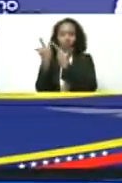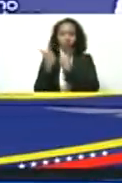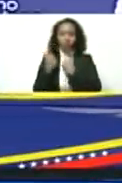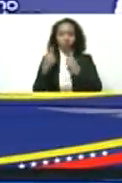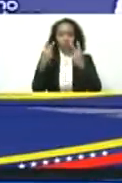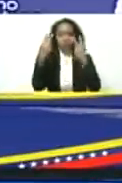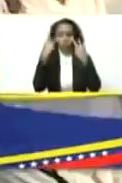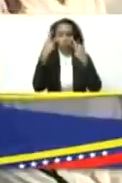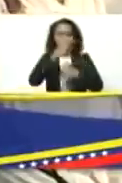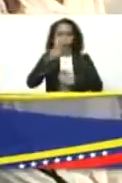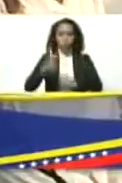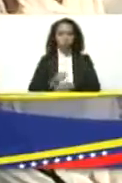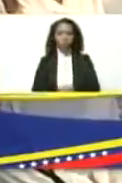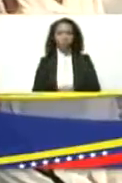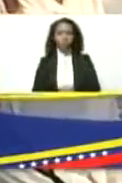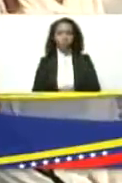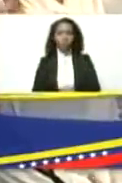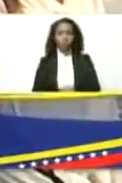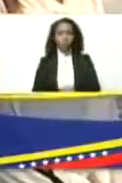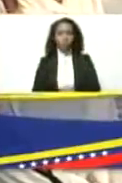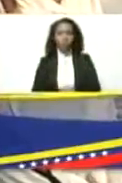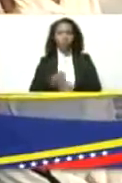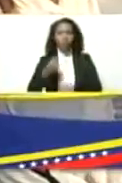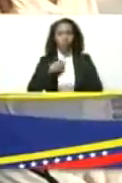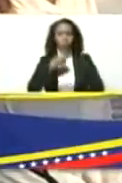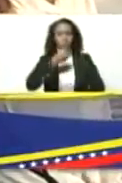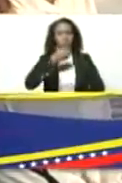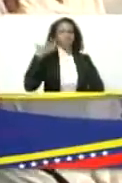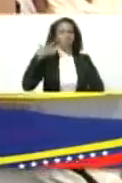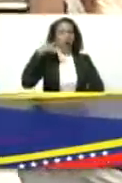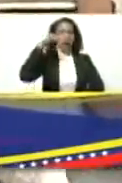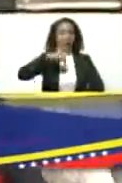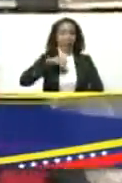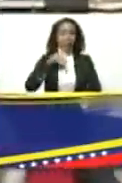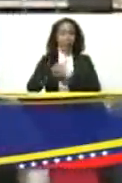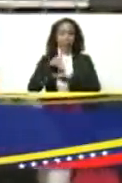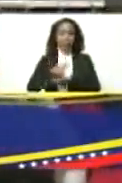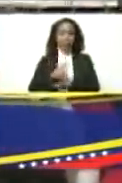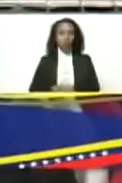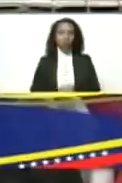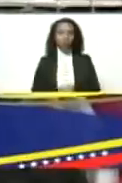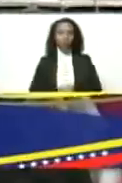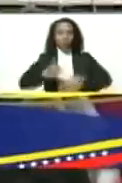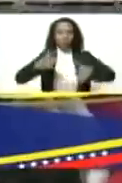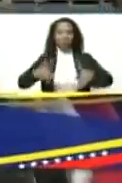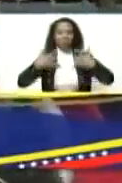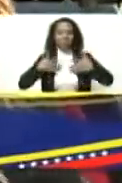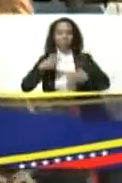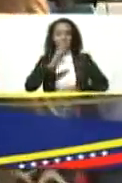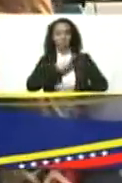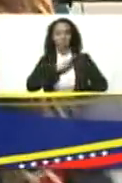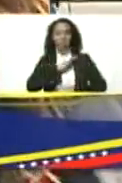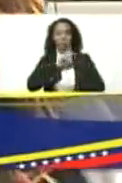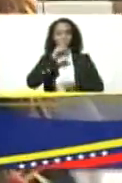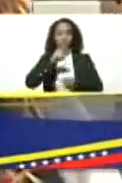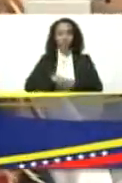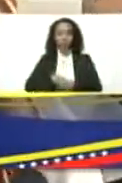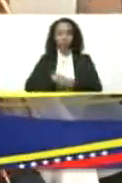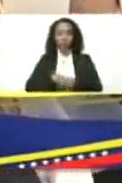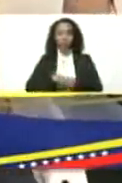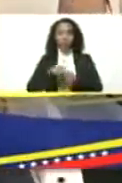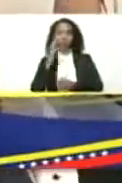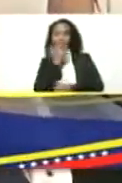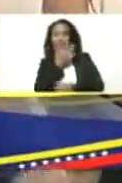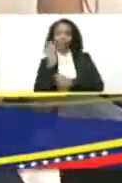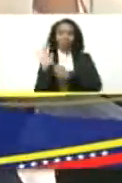ven? Bueno, presidente, muy orgullosa de estar aquí. Muy contenta de pertenecer a vitrinasvenezuela.com